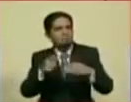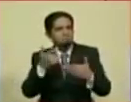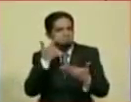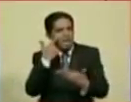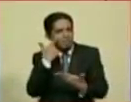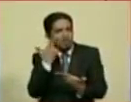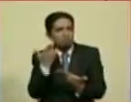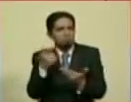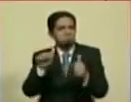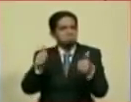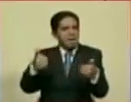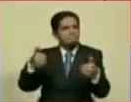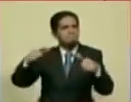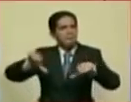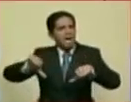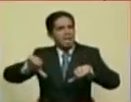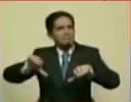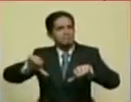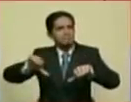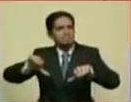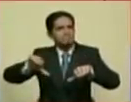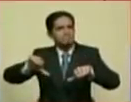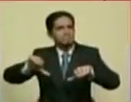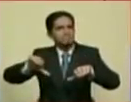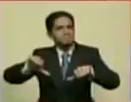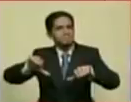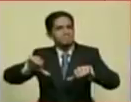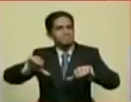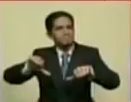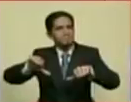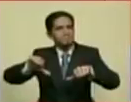impacto y seguramente